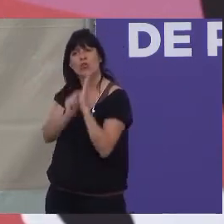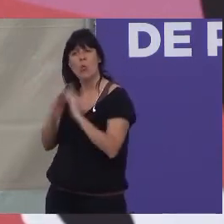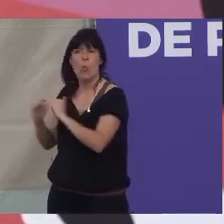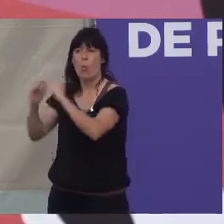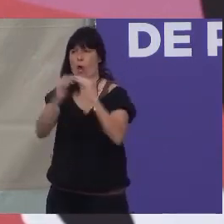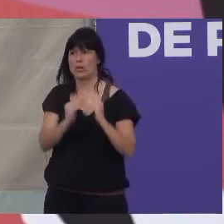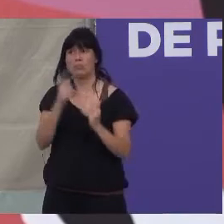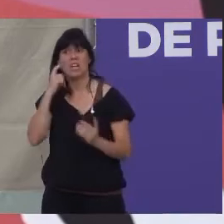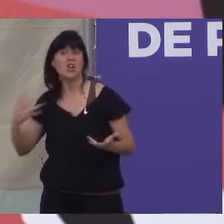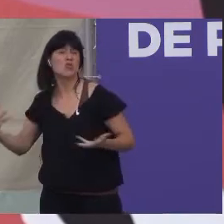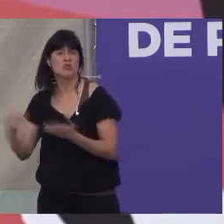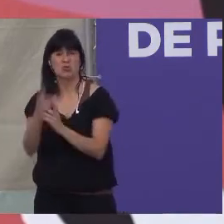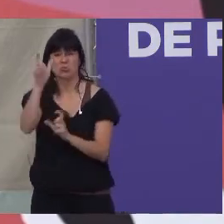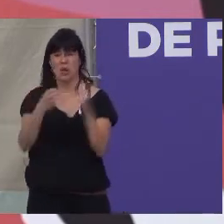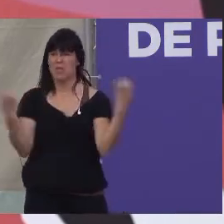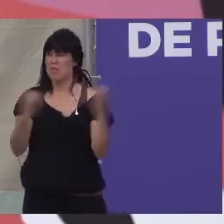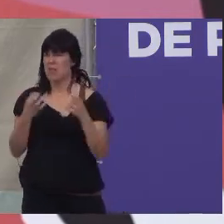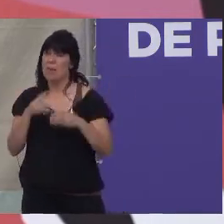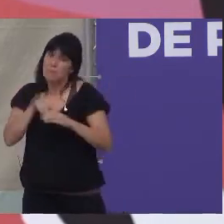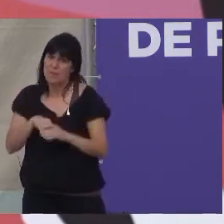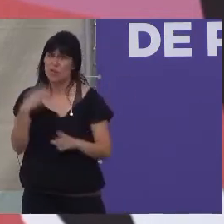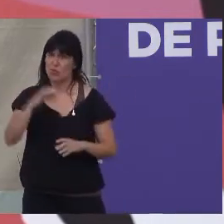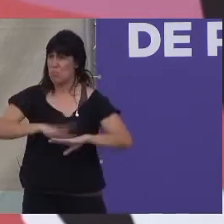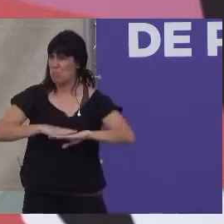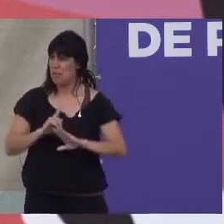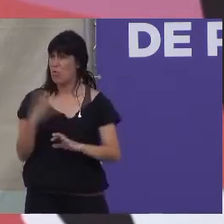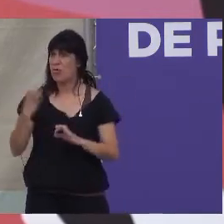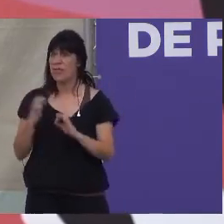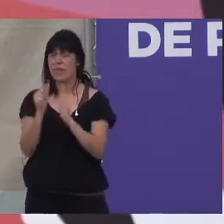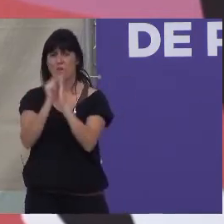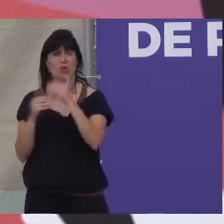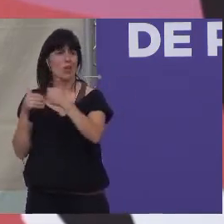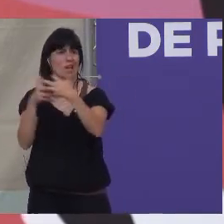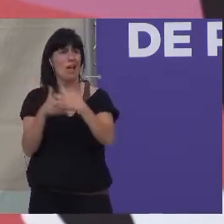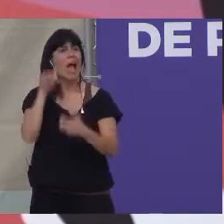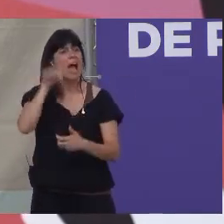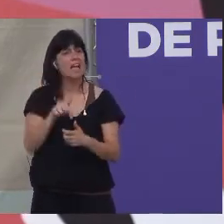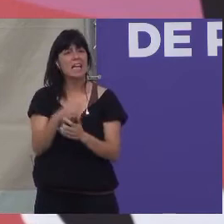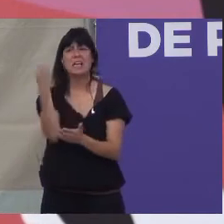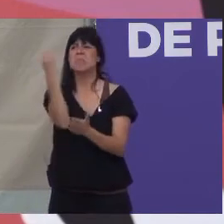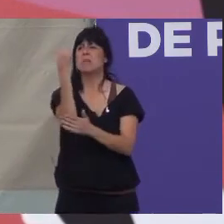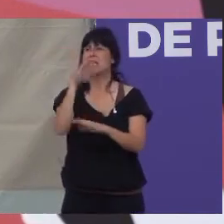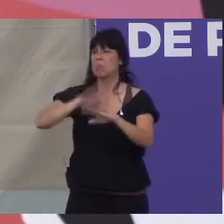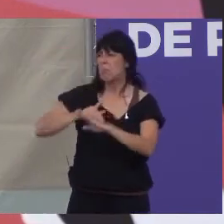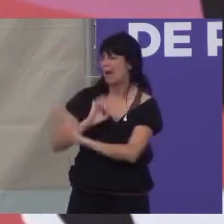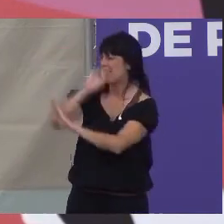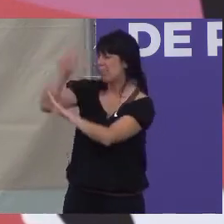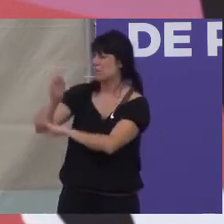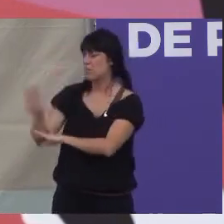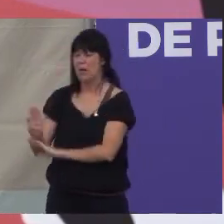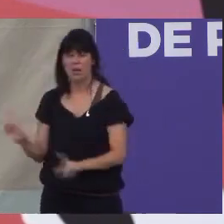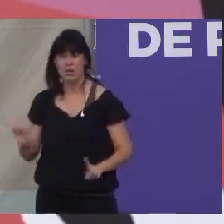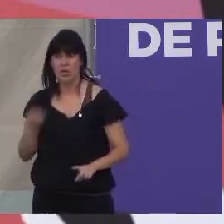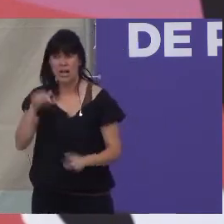todo el mundo debe luchar, por lo menos dentro de Podemos. Aquí no estamos haciendo un mitin para ganar al PP, no estamos haciendo lucha, no